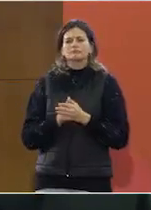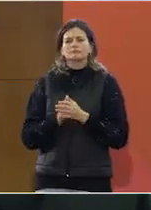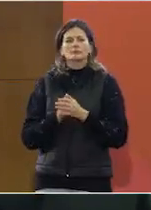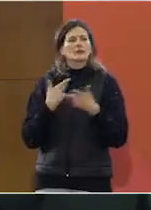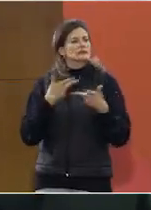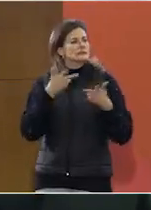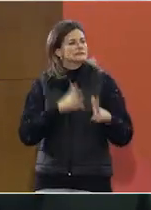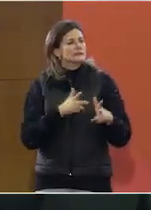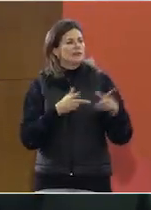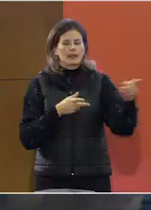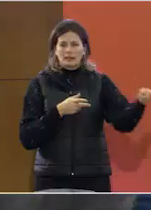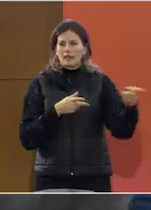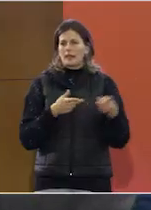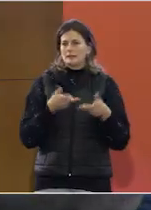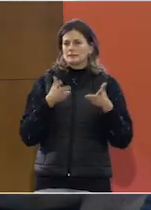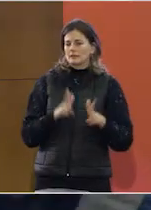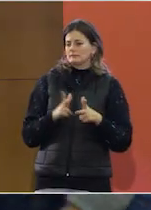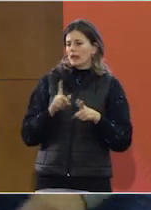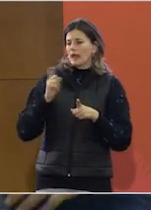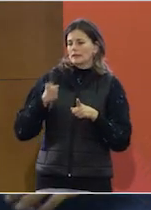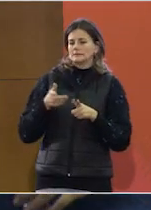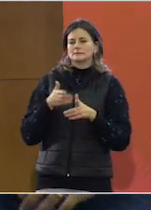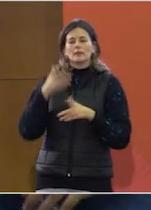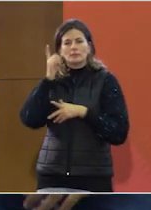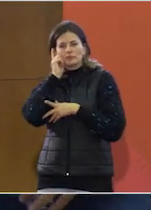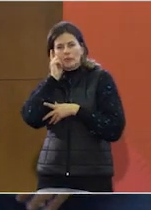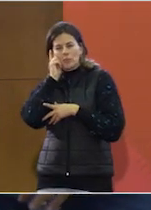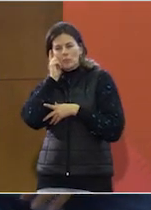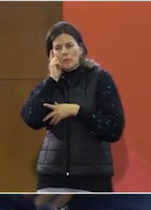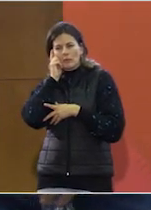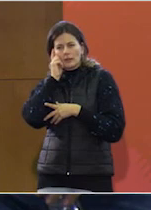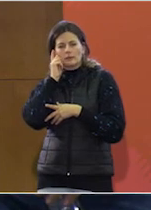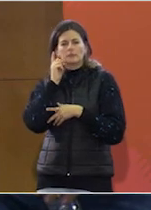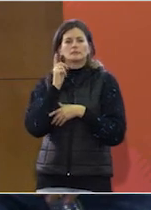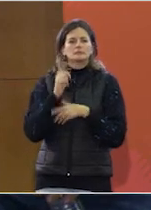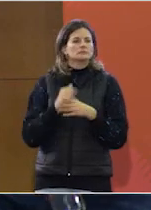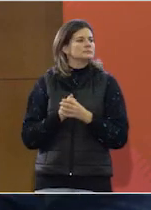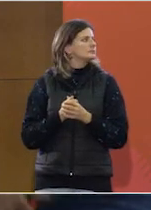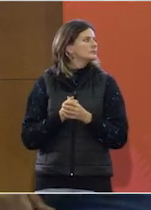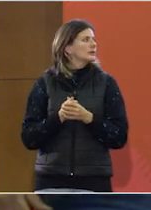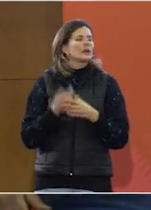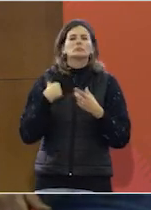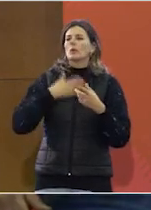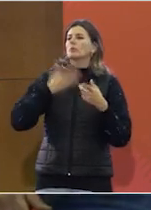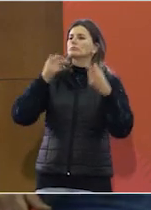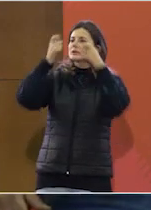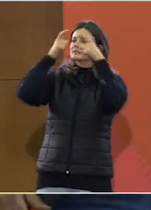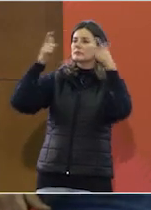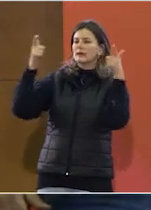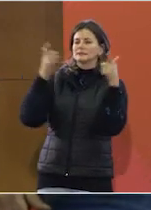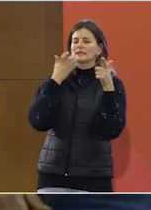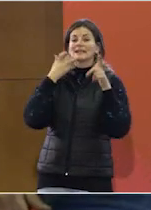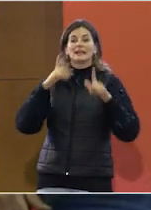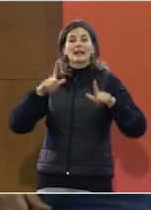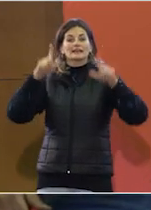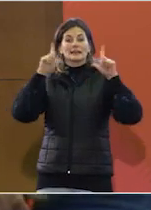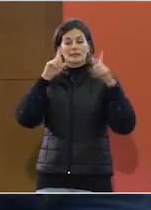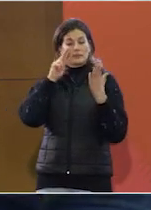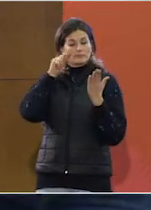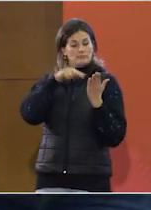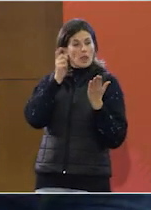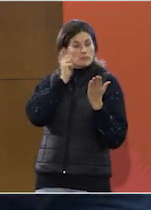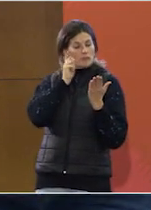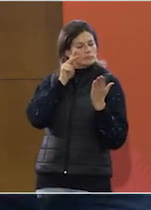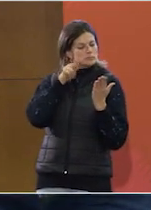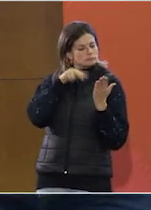estaba sentado ahí y Xavi estaba con el teléfono móvil. Entonces uno puede imaginar que cuando un candidato está mirando el teléfono